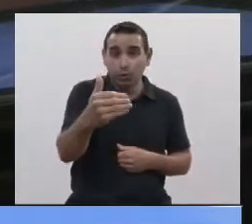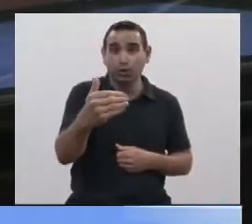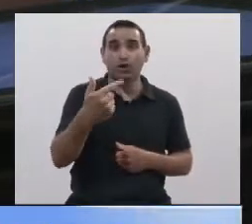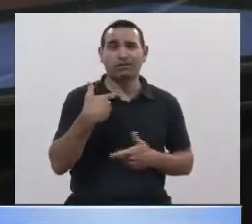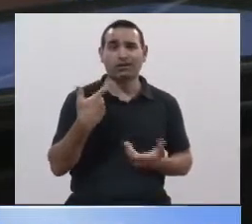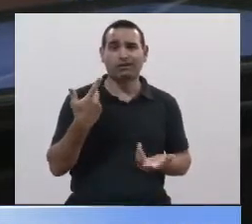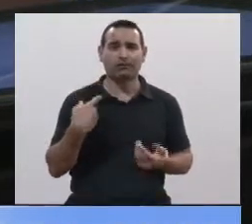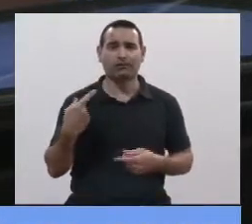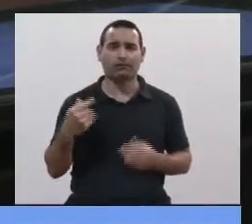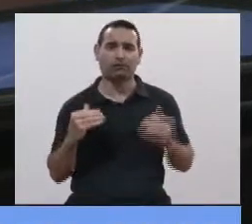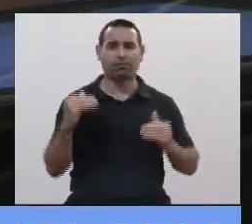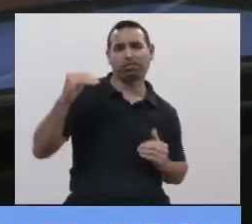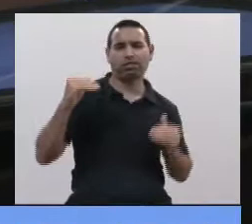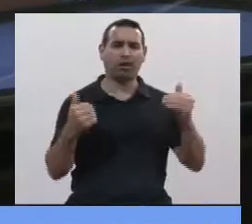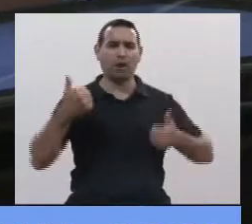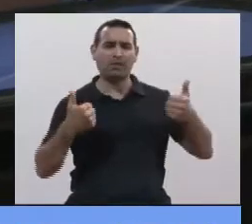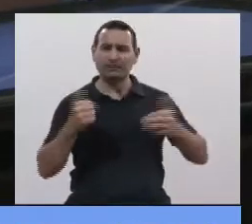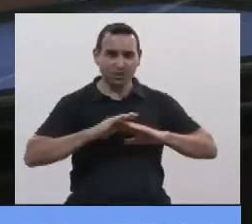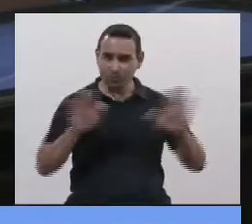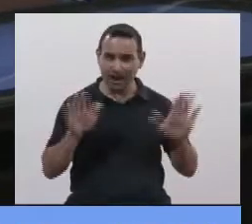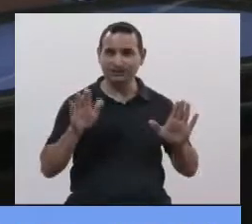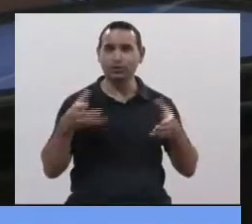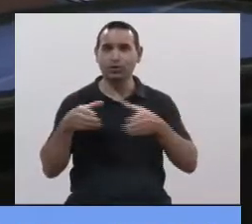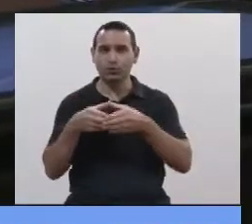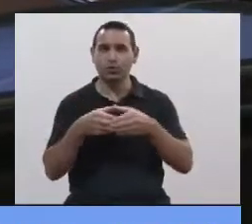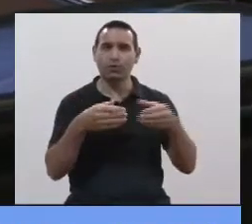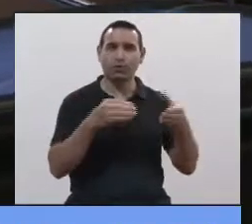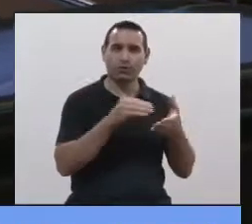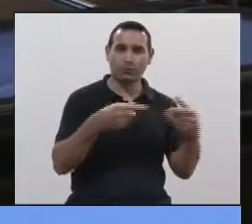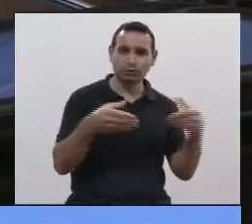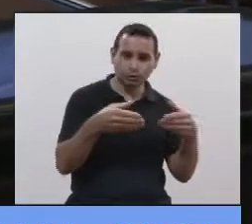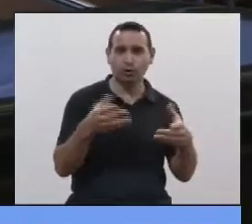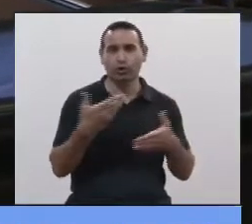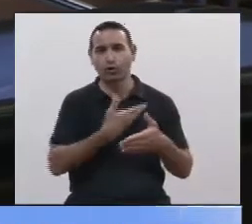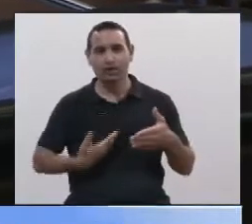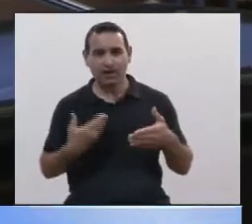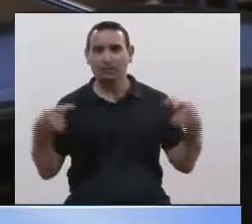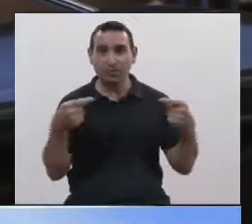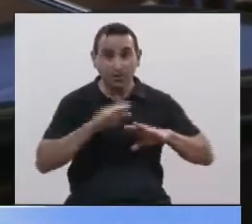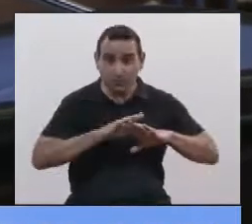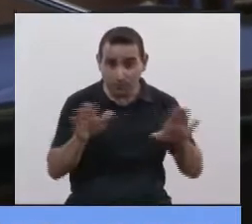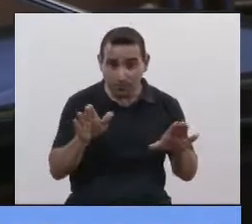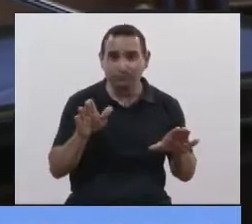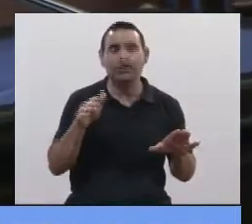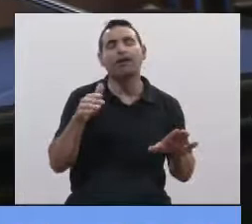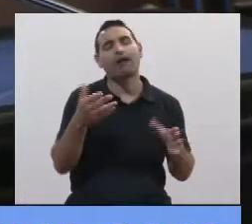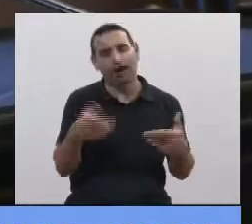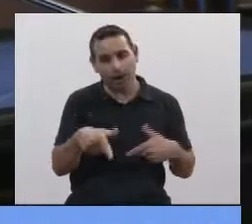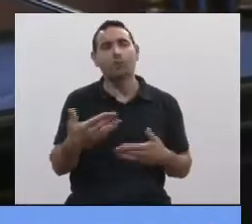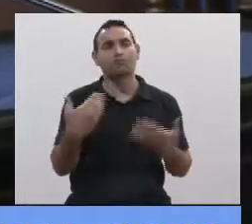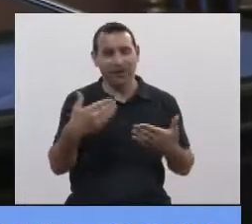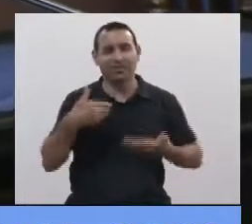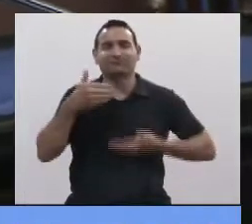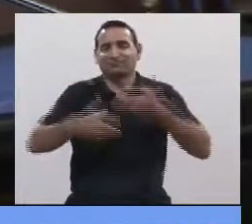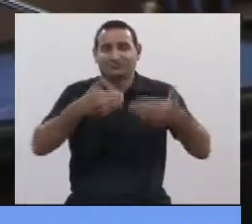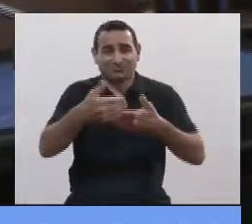oficialismo y oposición, hagamos un acuerdo macroeconómico que vaya más allá de los cambios de gobierno, podremos salir